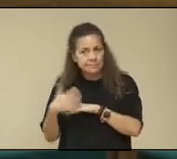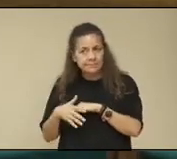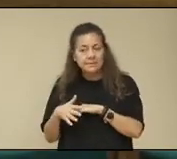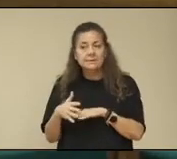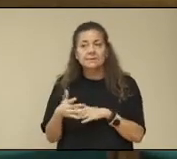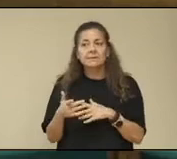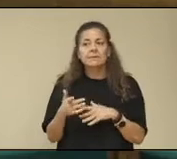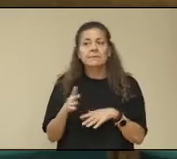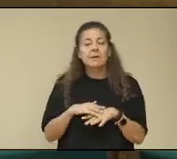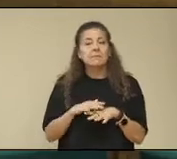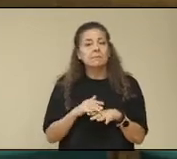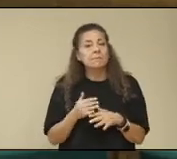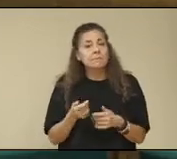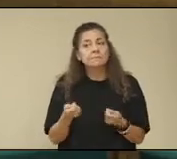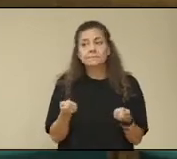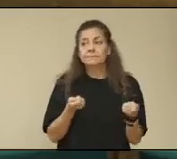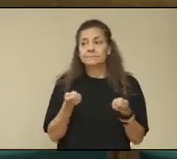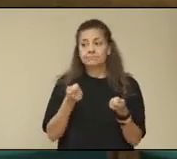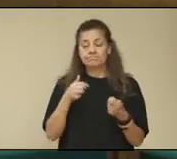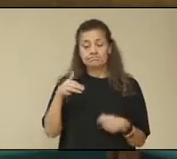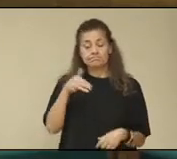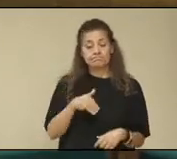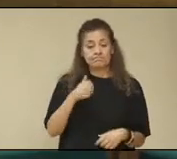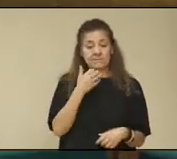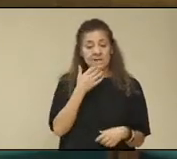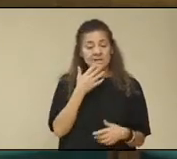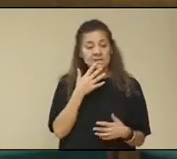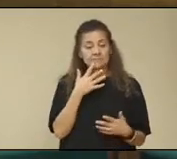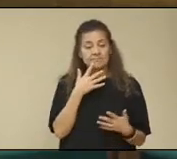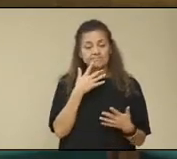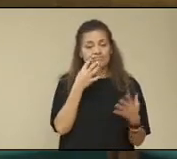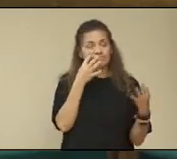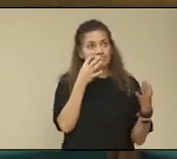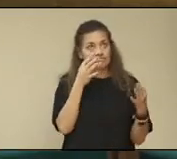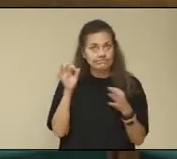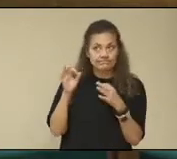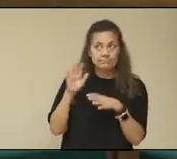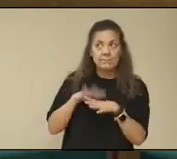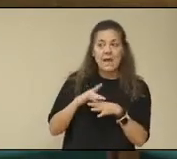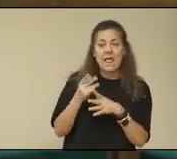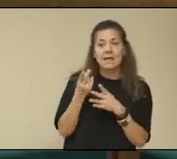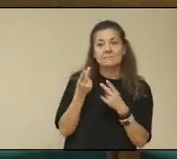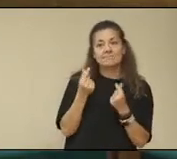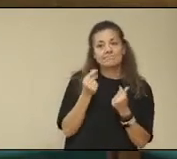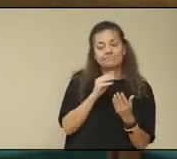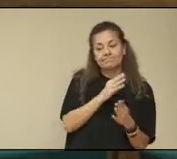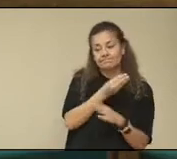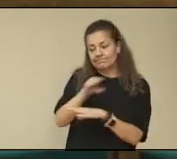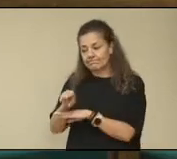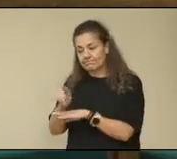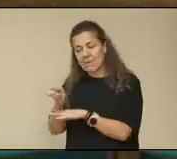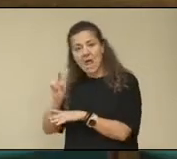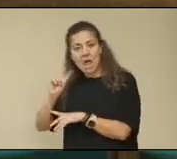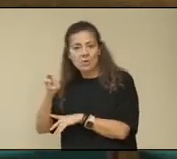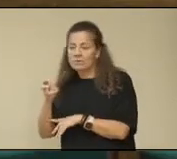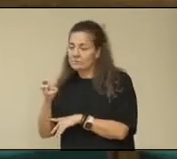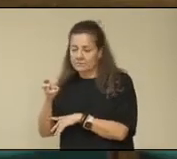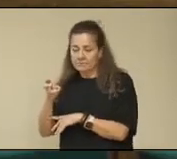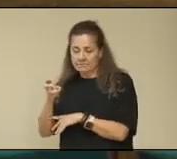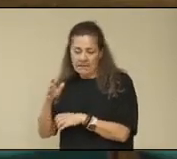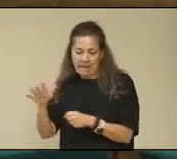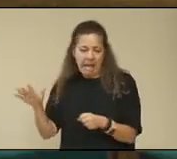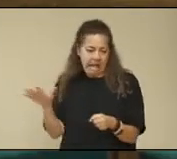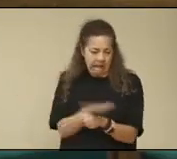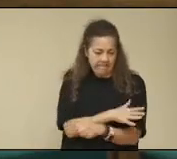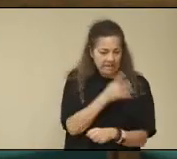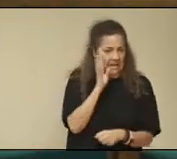es el control, por ejemplo, de la malaria, si se han distraído para llevarlos a otro sitio, pues va a tener un efecto porque va a